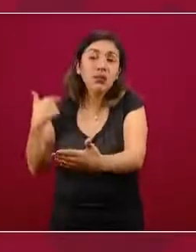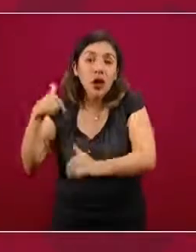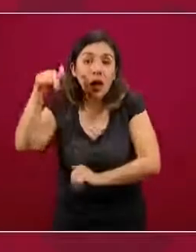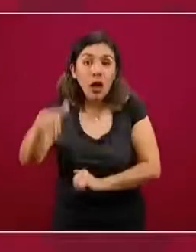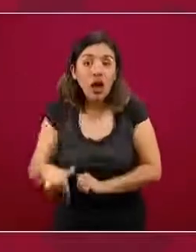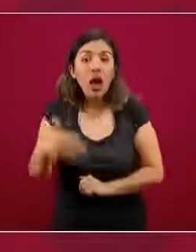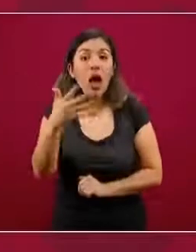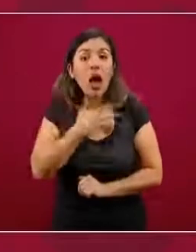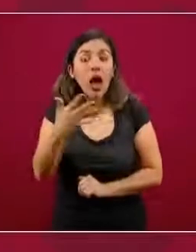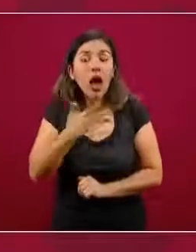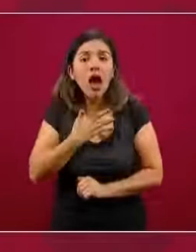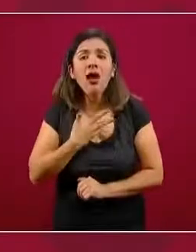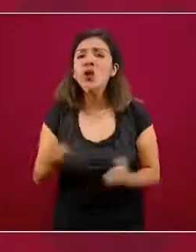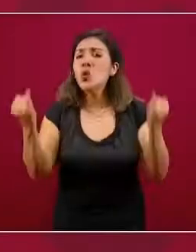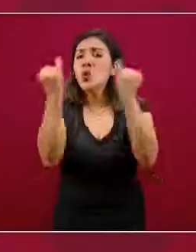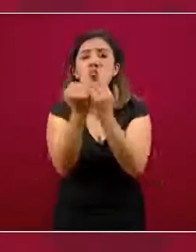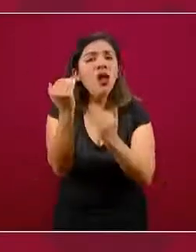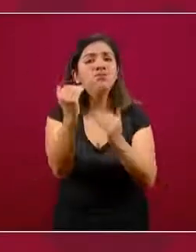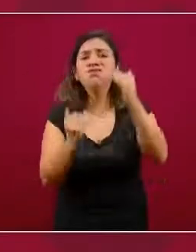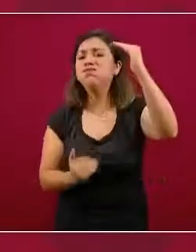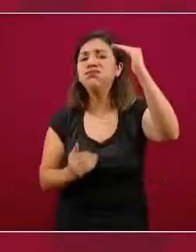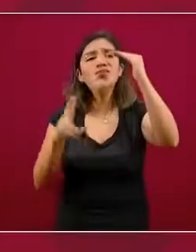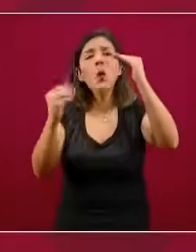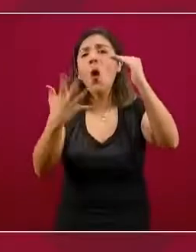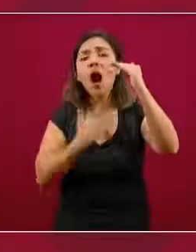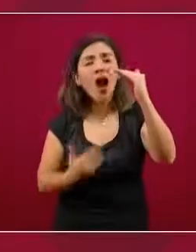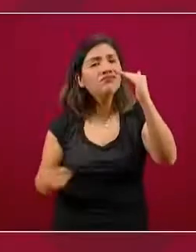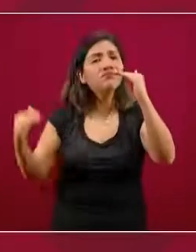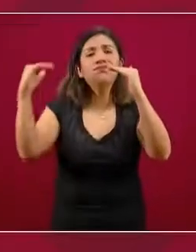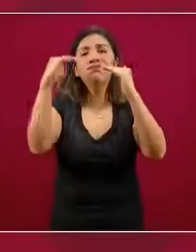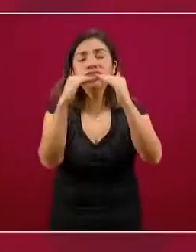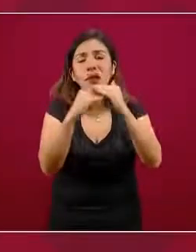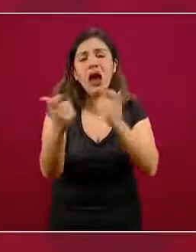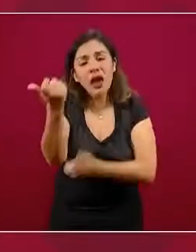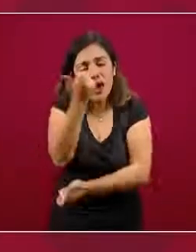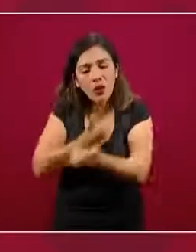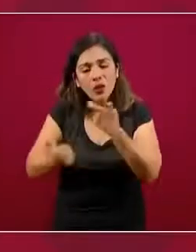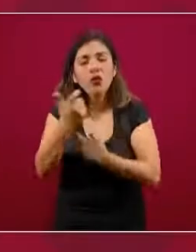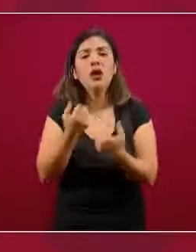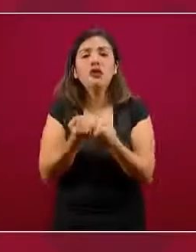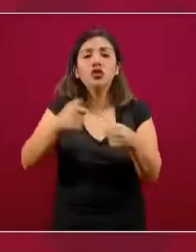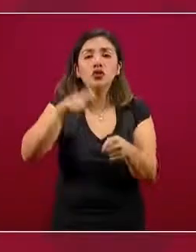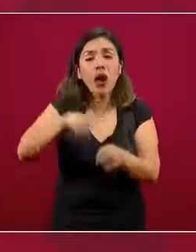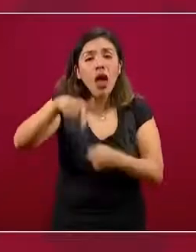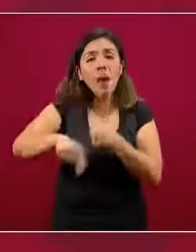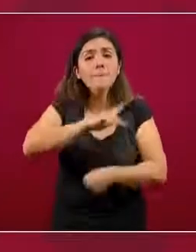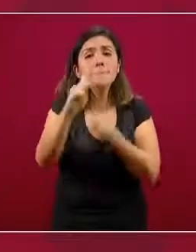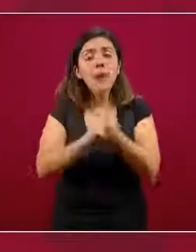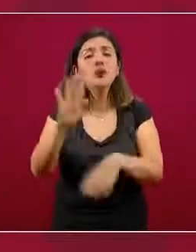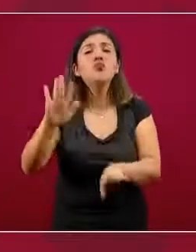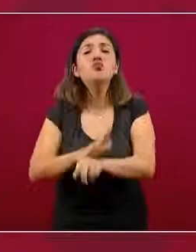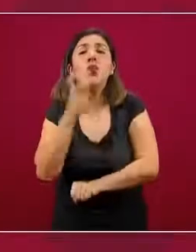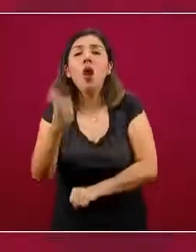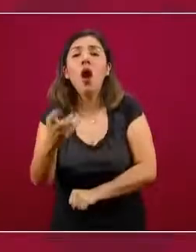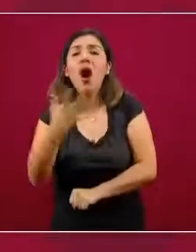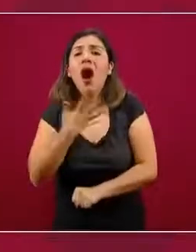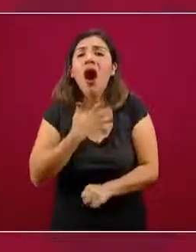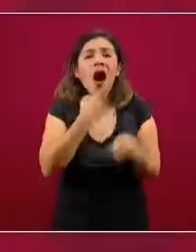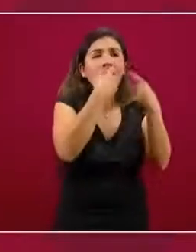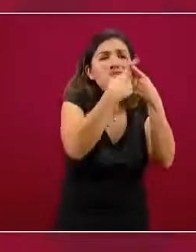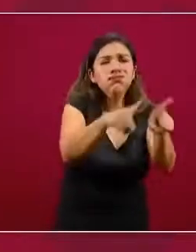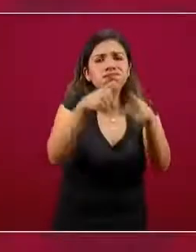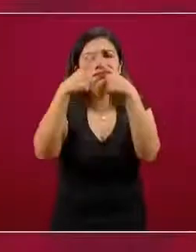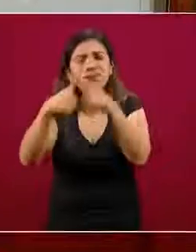de desigualdad económica y social en nuestro país, que hacen que existan grandes